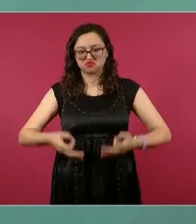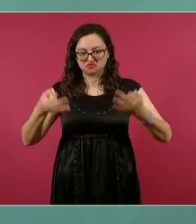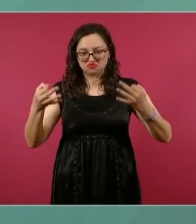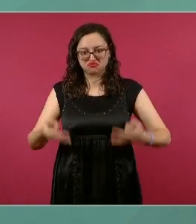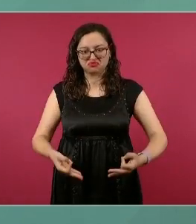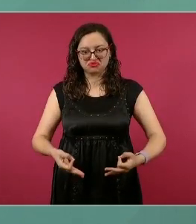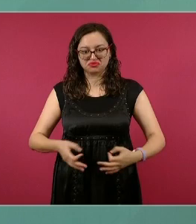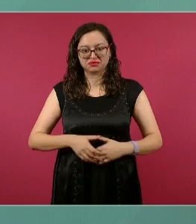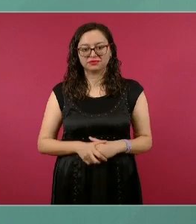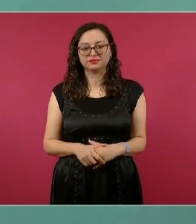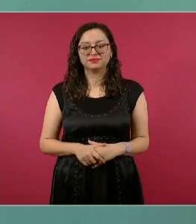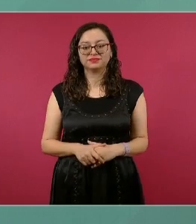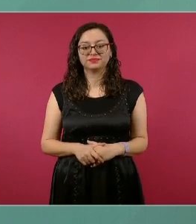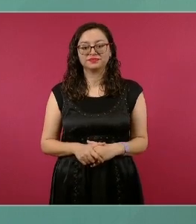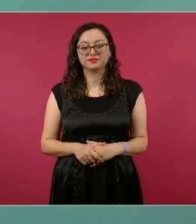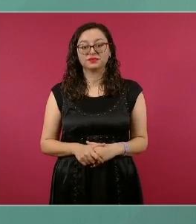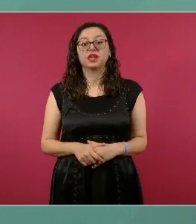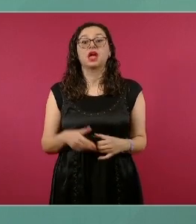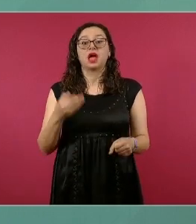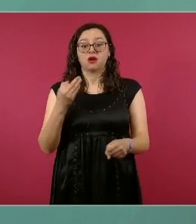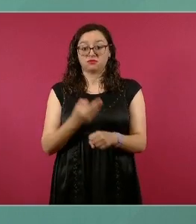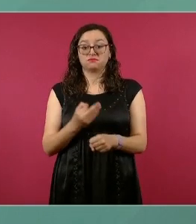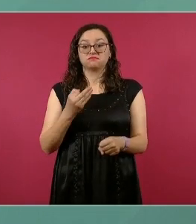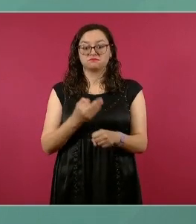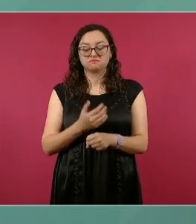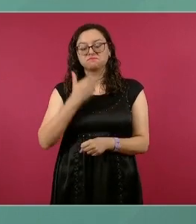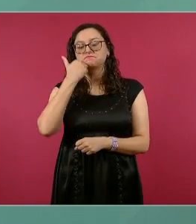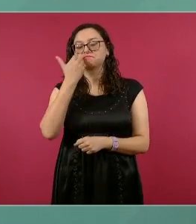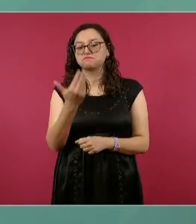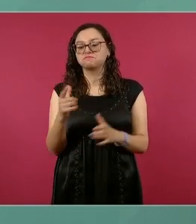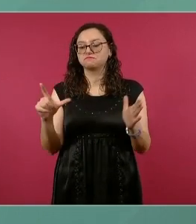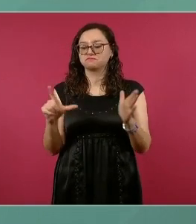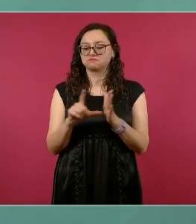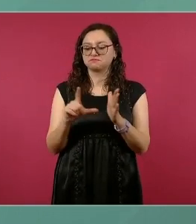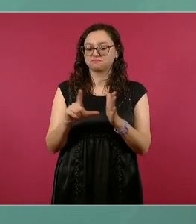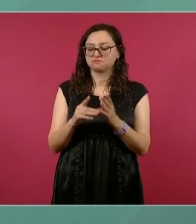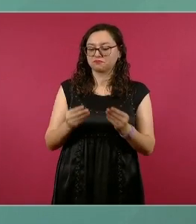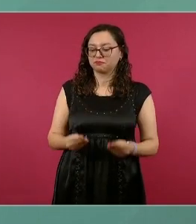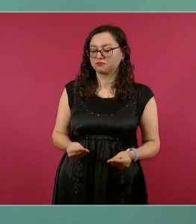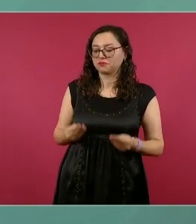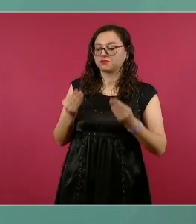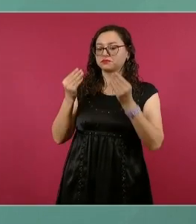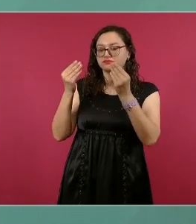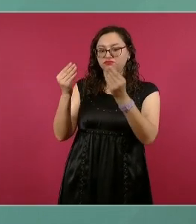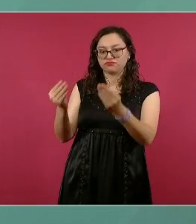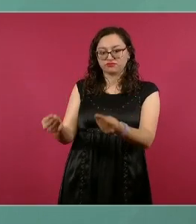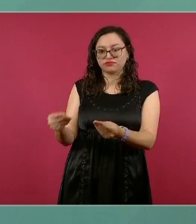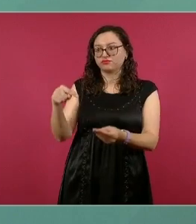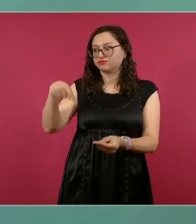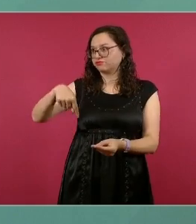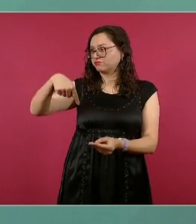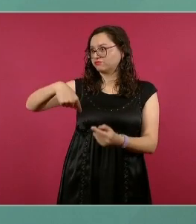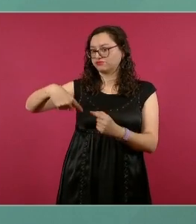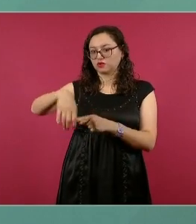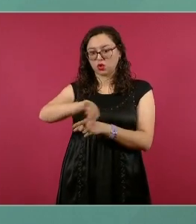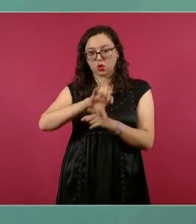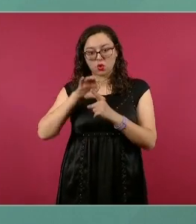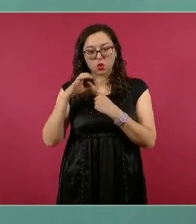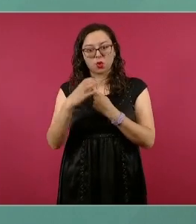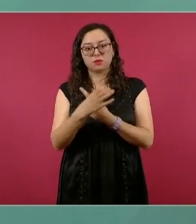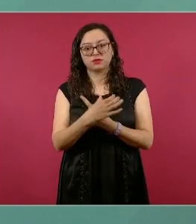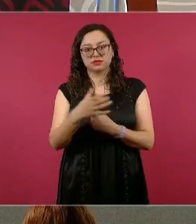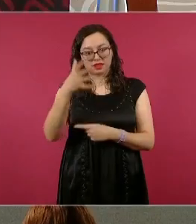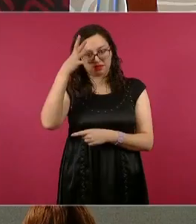caso, vamos a proceder a entregar el recurso que corresponde a este comité de La Clínica